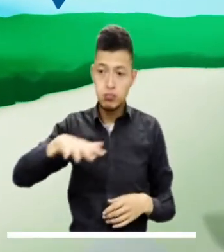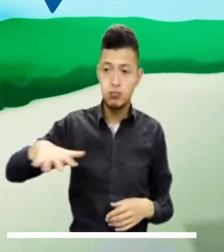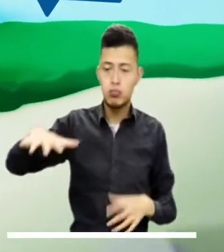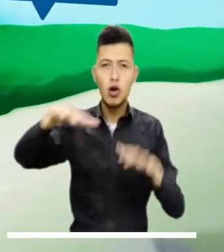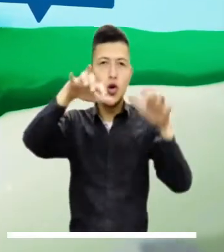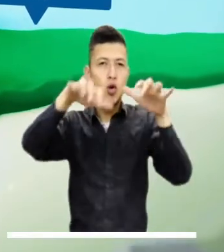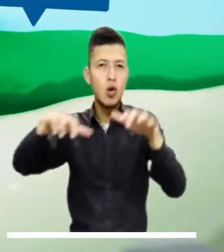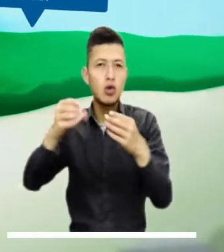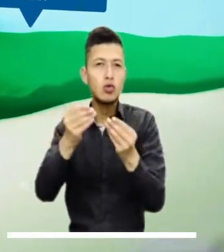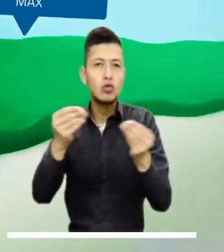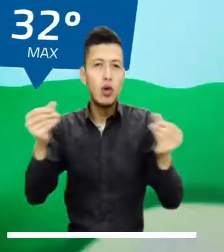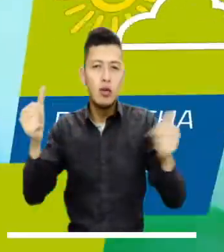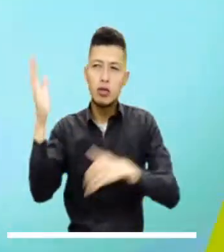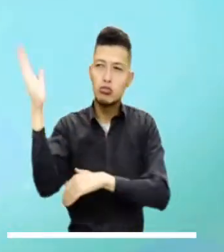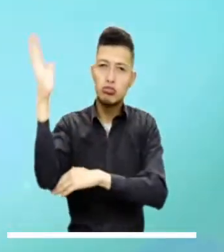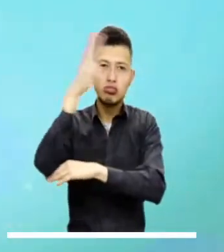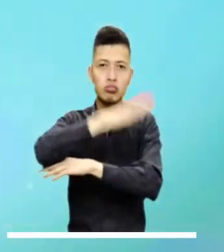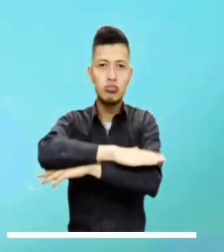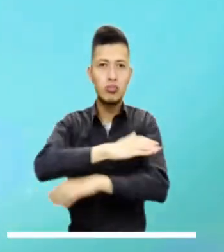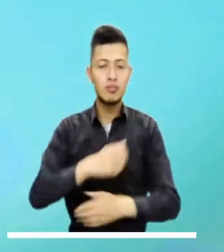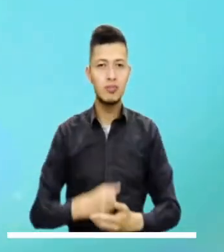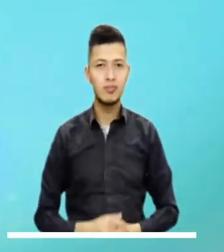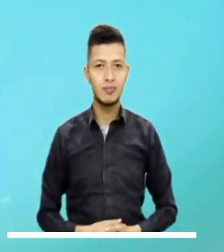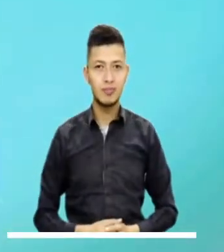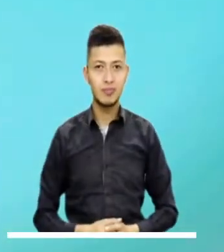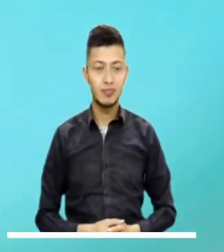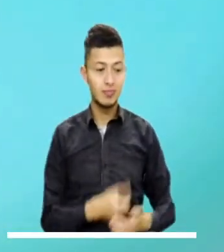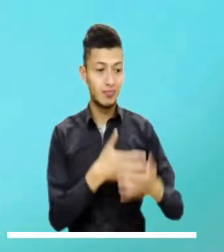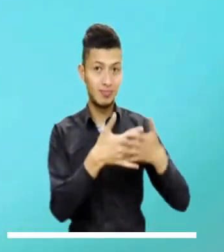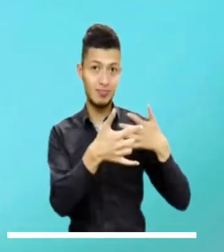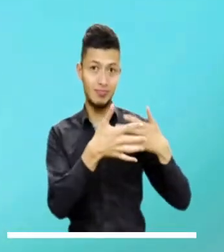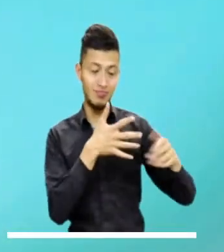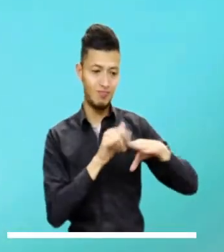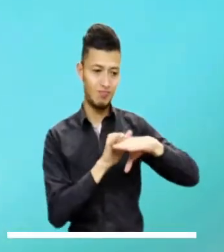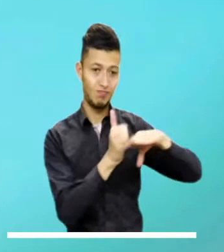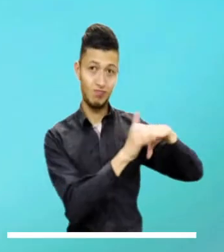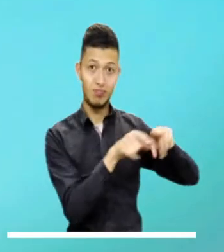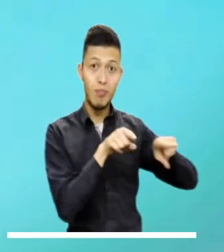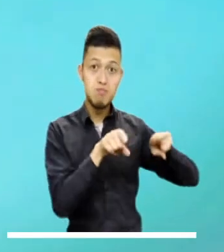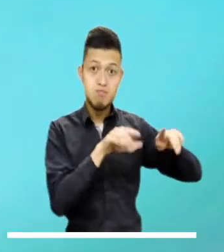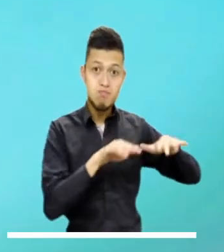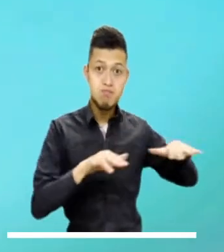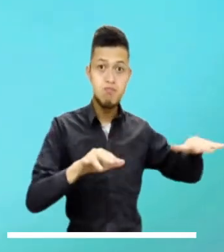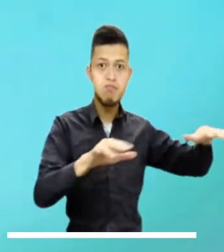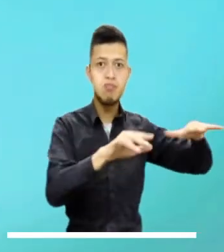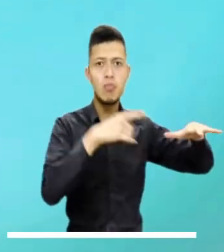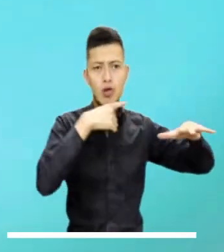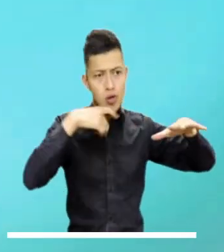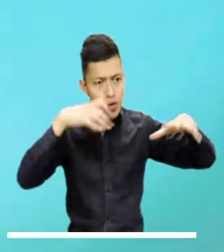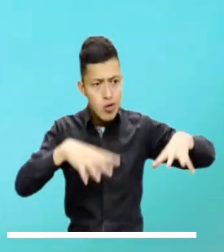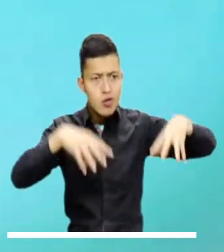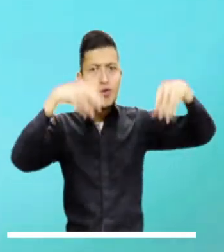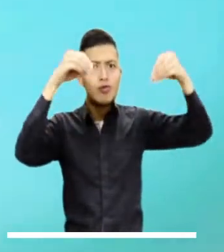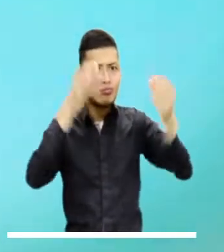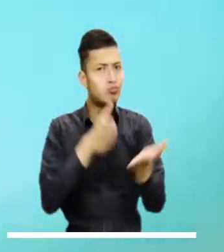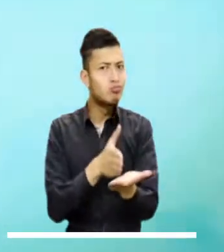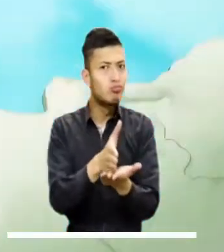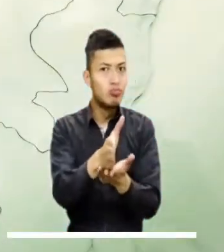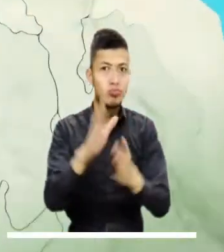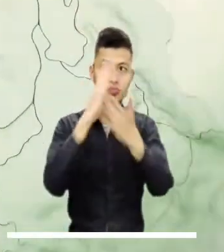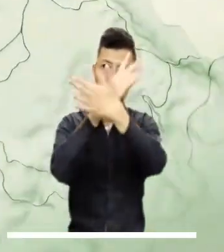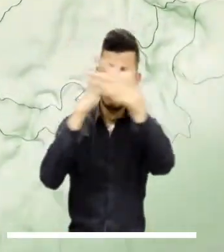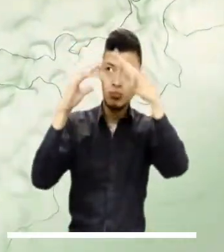jornada. En el archipiélago de San Andrés y Providencia persiste el tiempo sin lluvias y el cielo con nubosidad